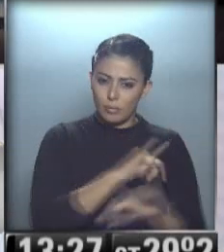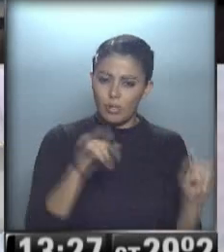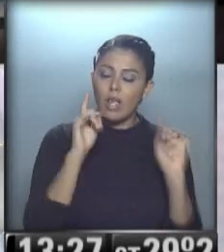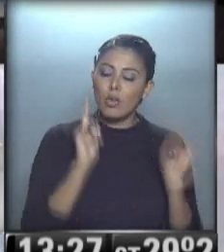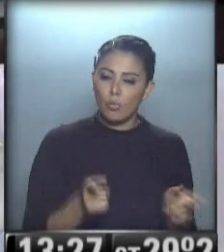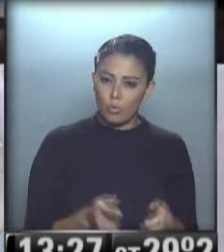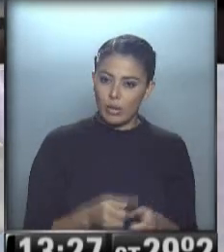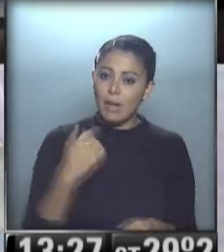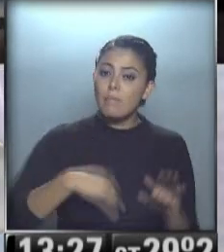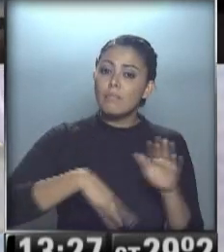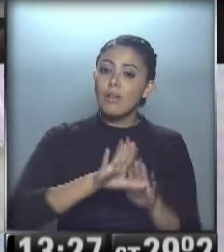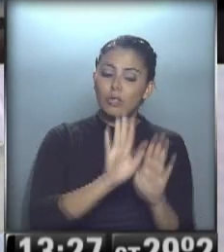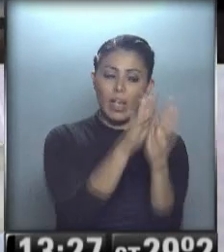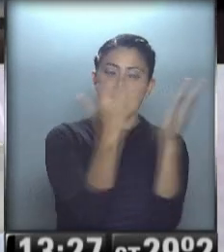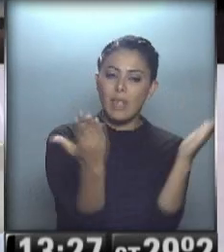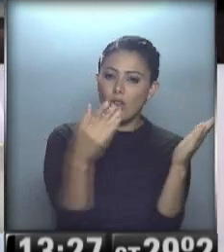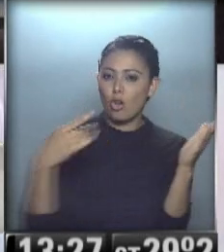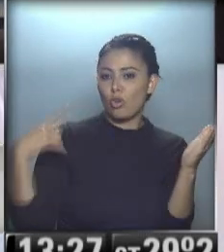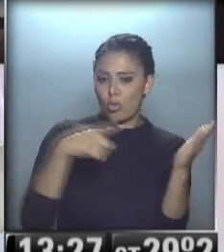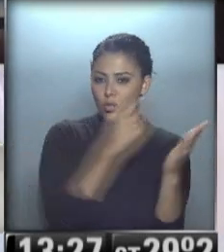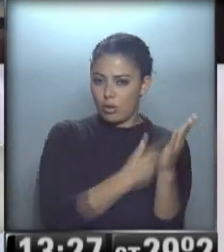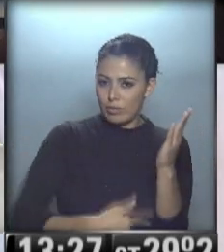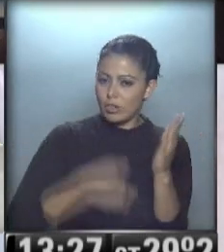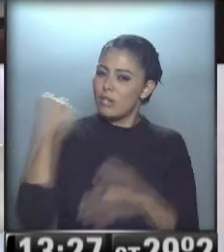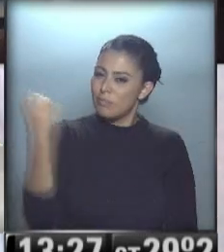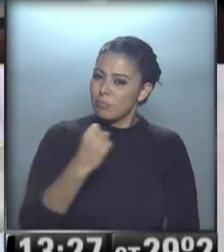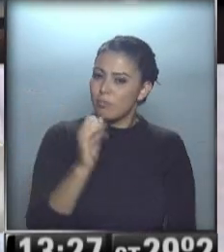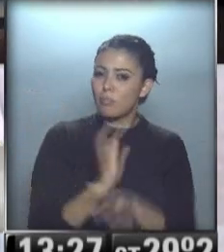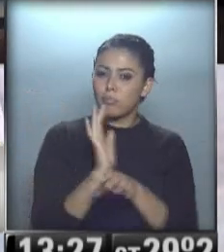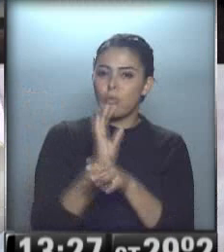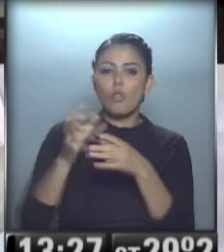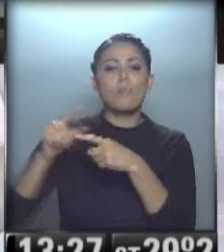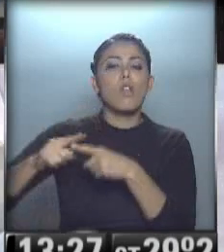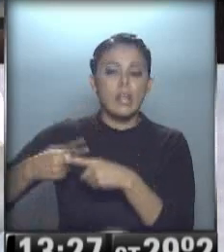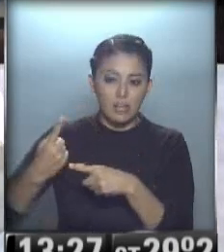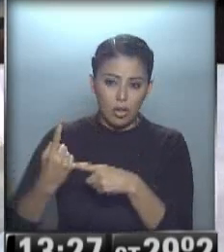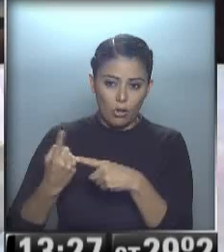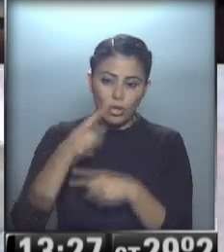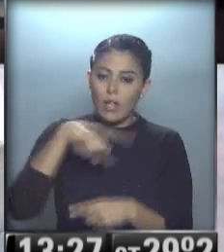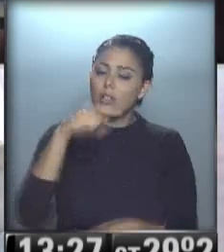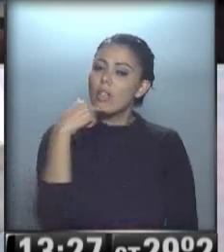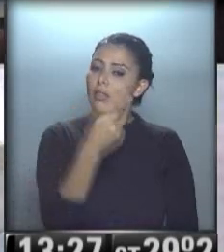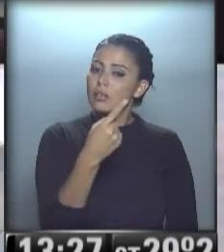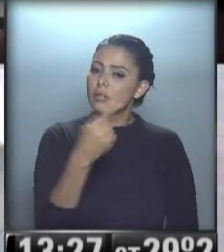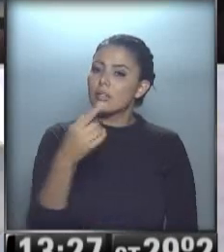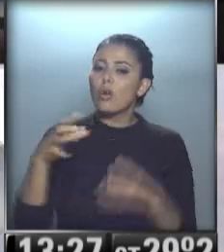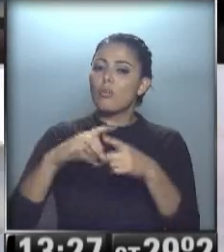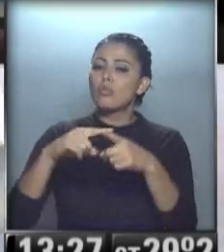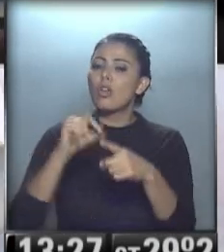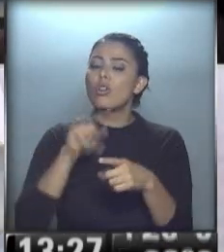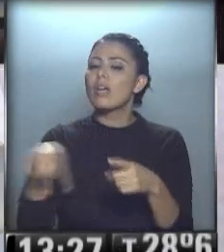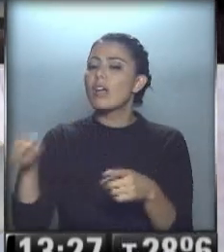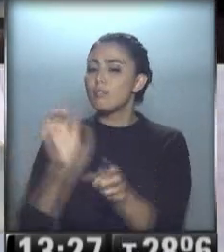todas maneras gran parte de los diarios opositor siguen actuando casi como partidos políticos planteando a la oposición Cómo Hay